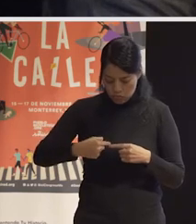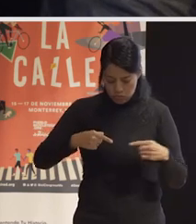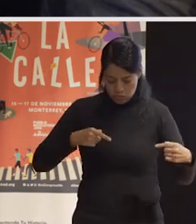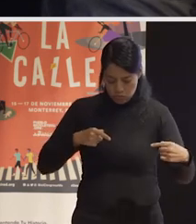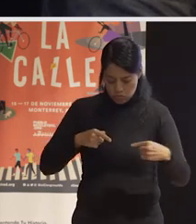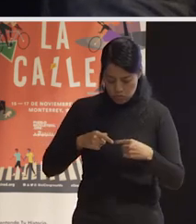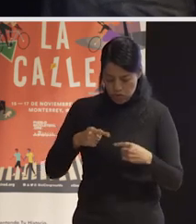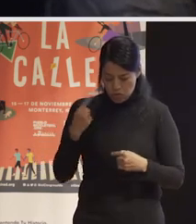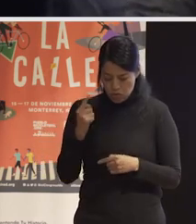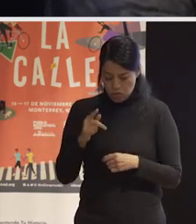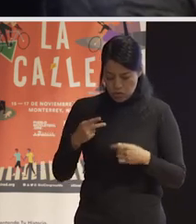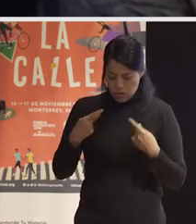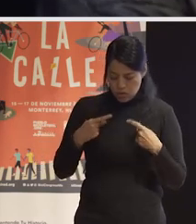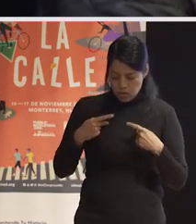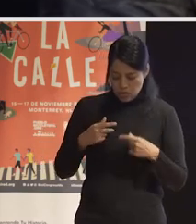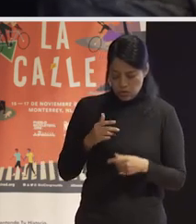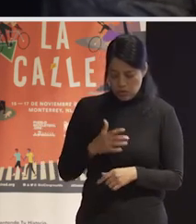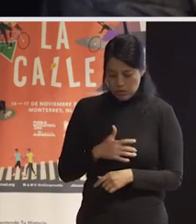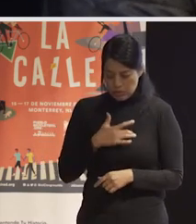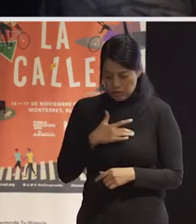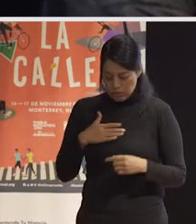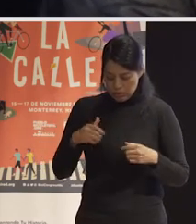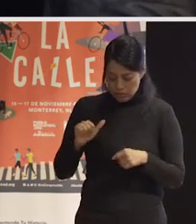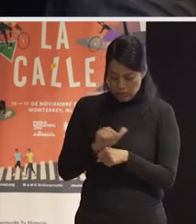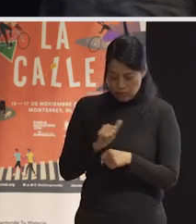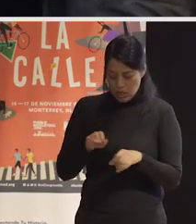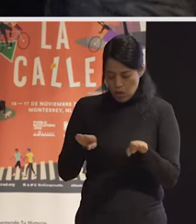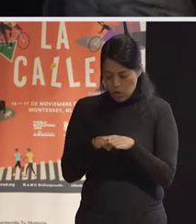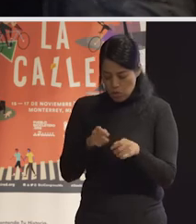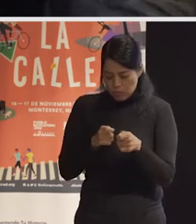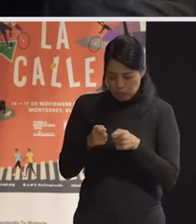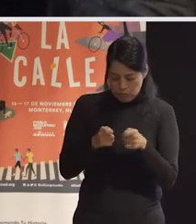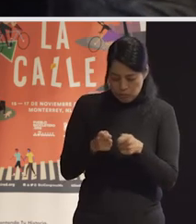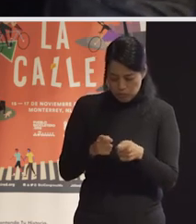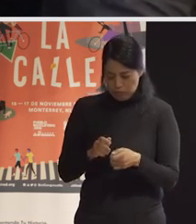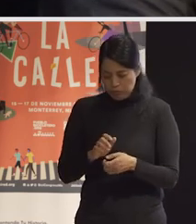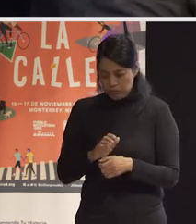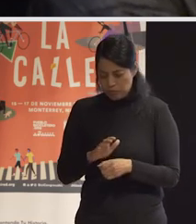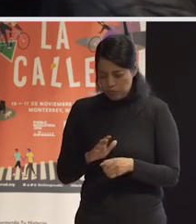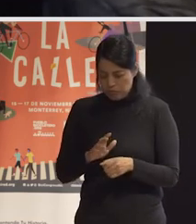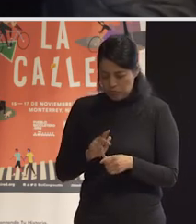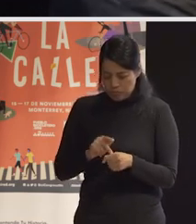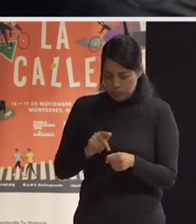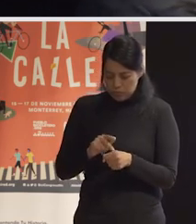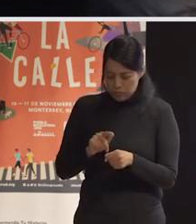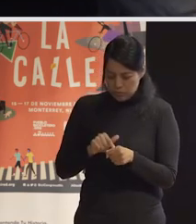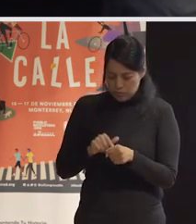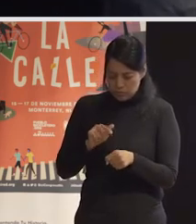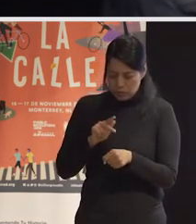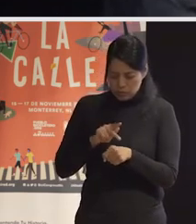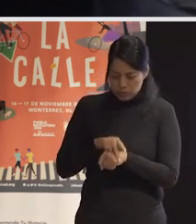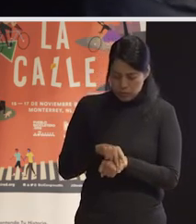el pie encima de varias formas de dominación racismo homofobia la homofobia